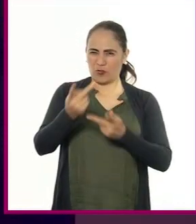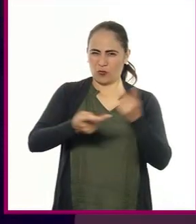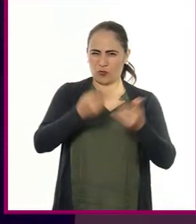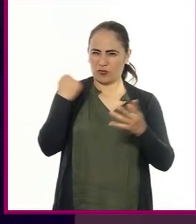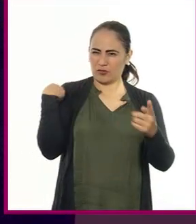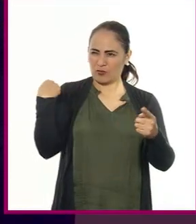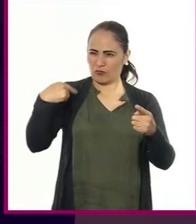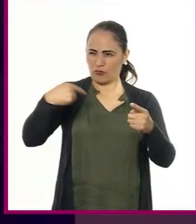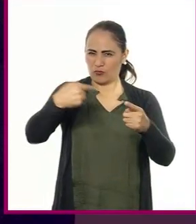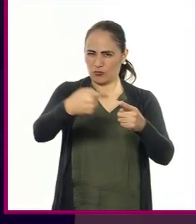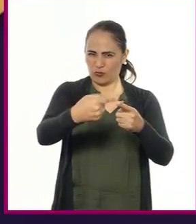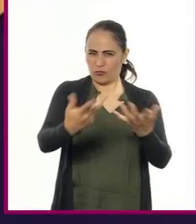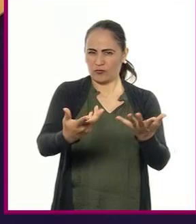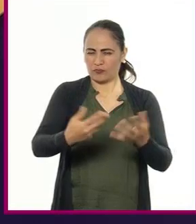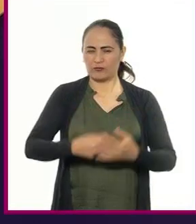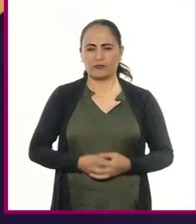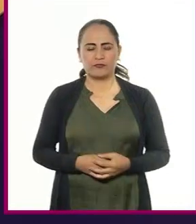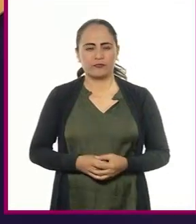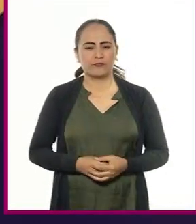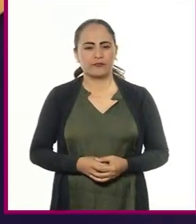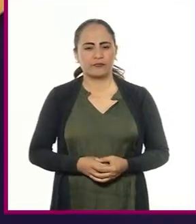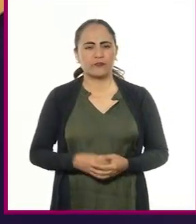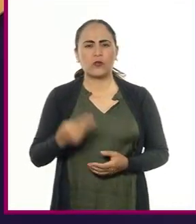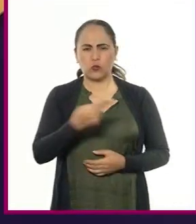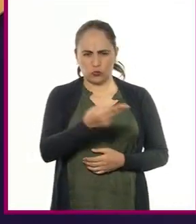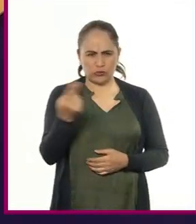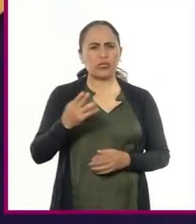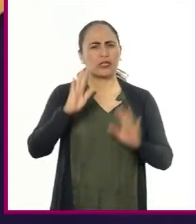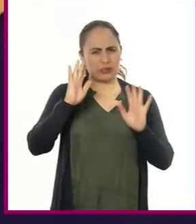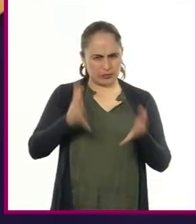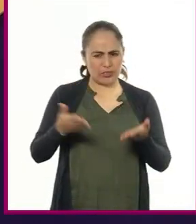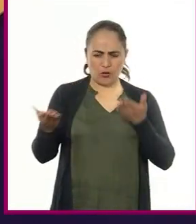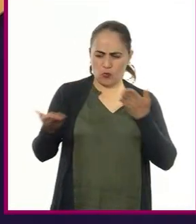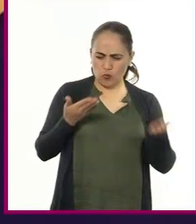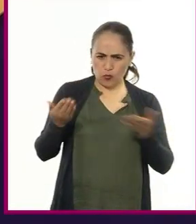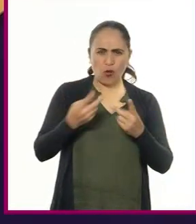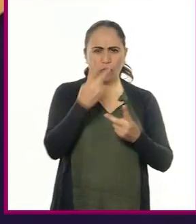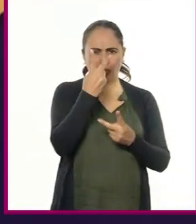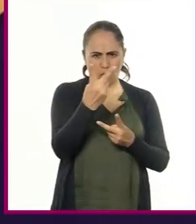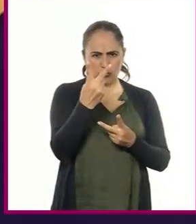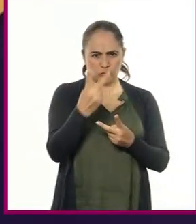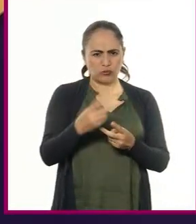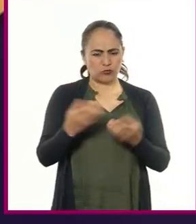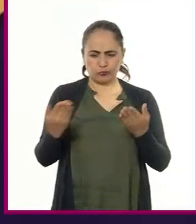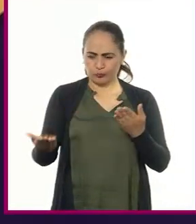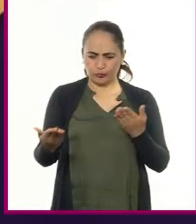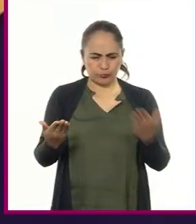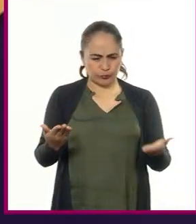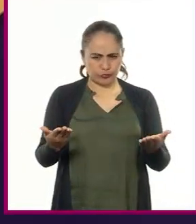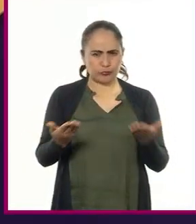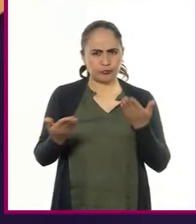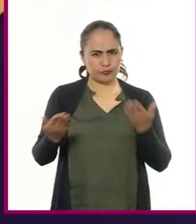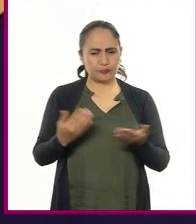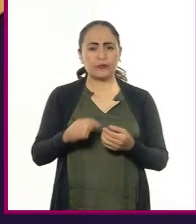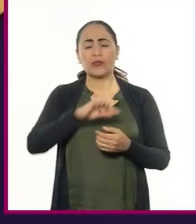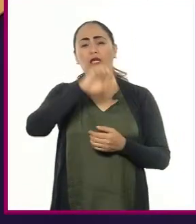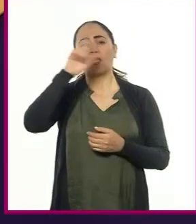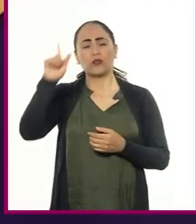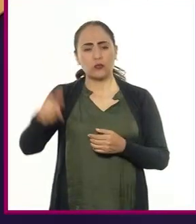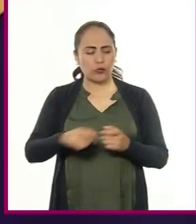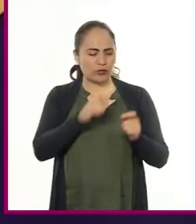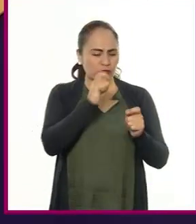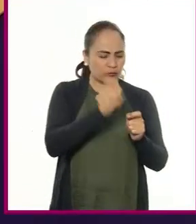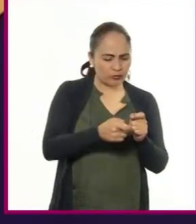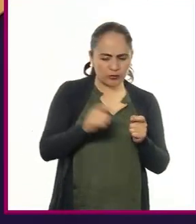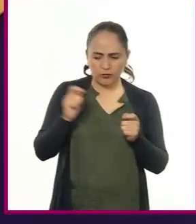conteos anteriores? Ustedes ya saben comparar dos cantidades, así como obtener e interpretar